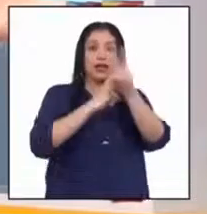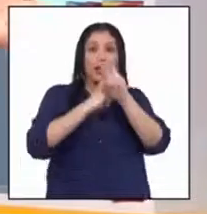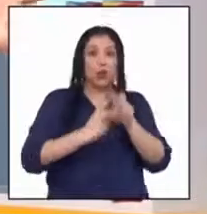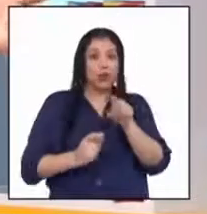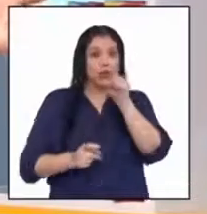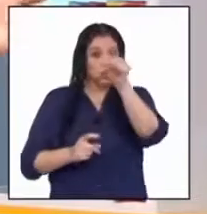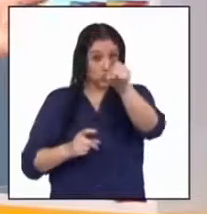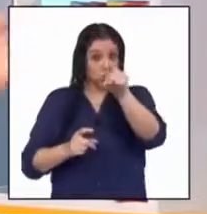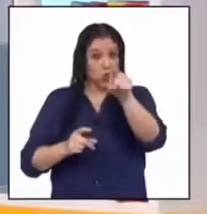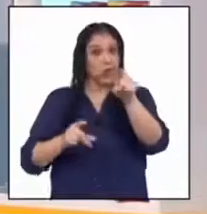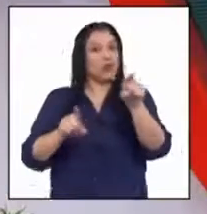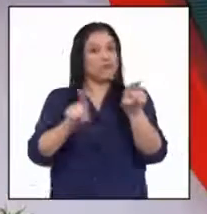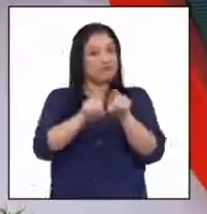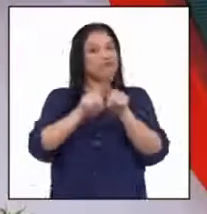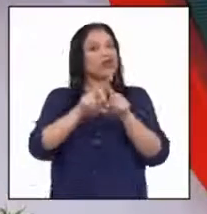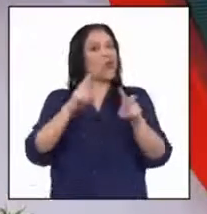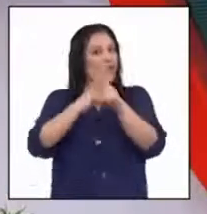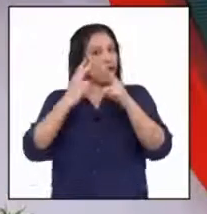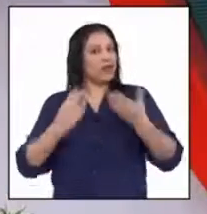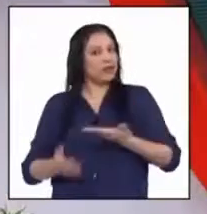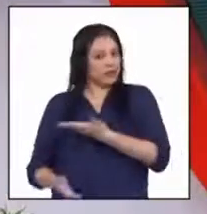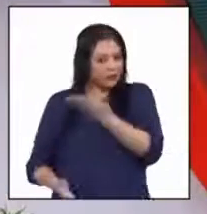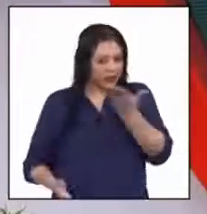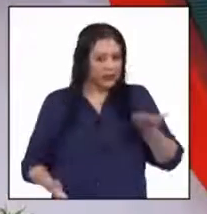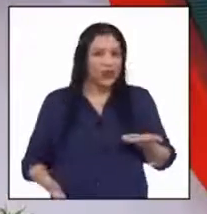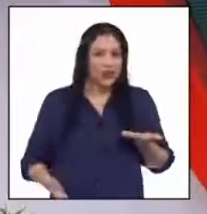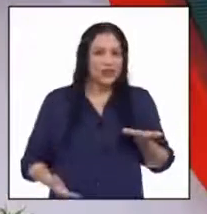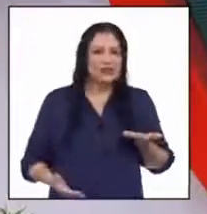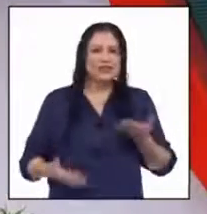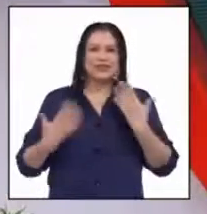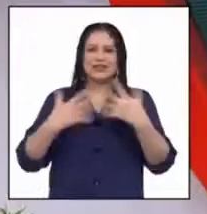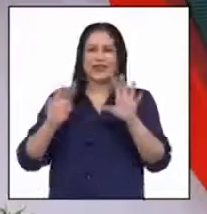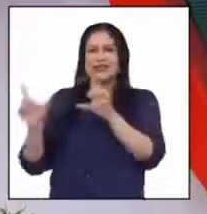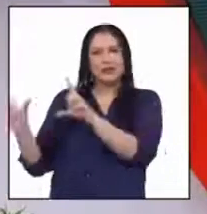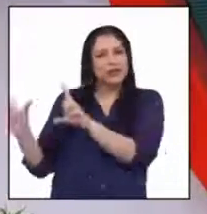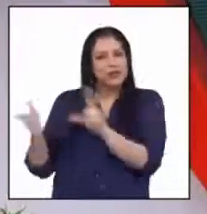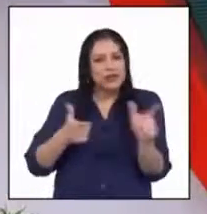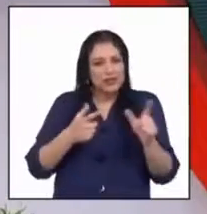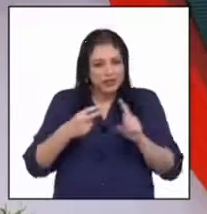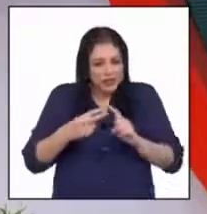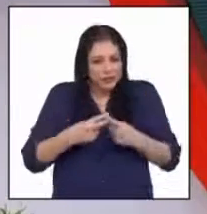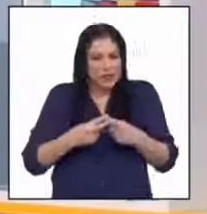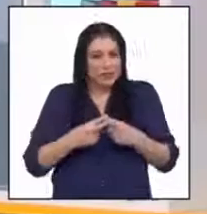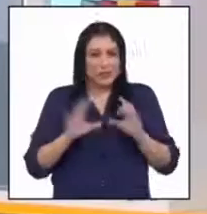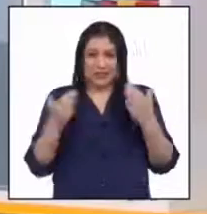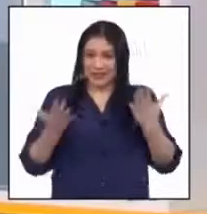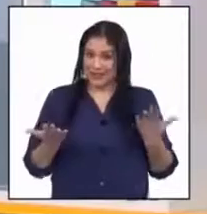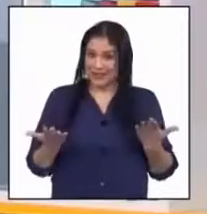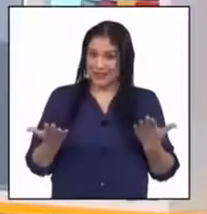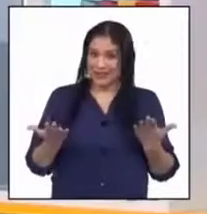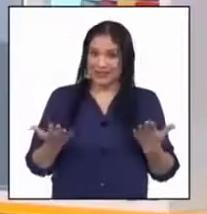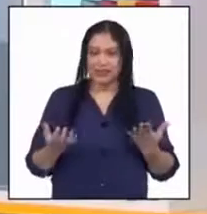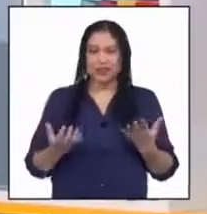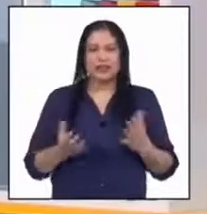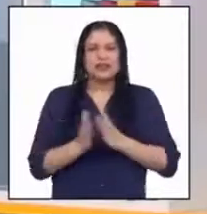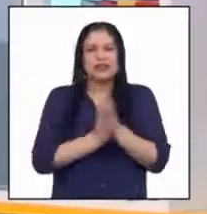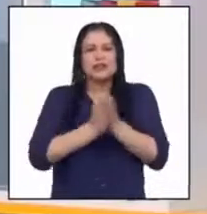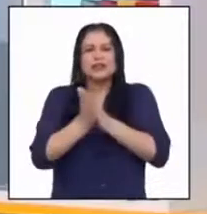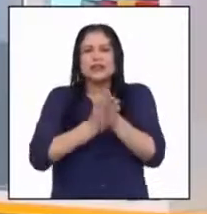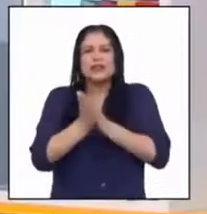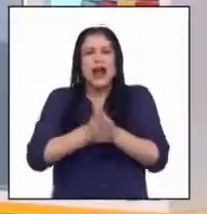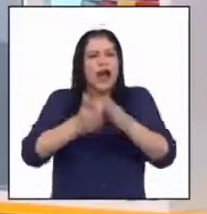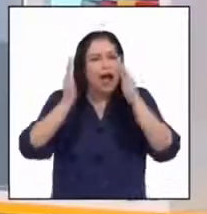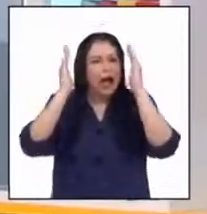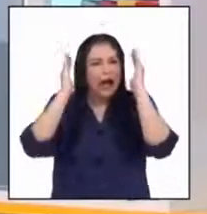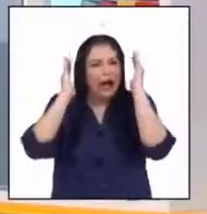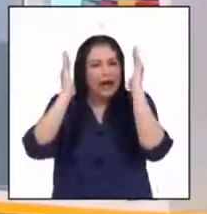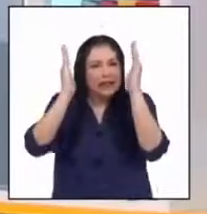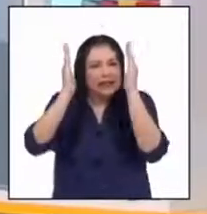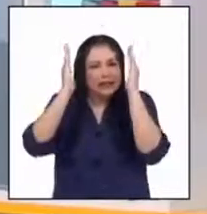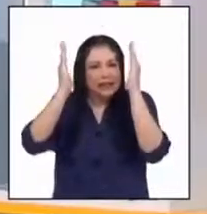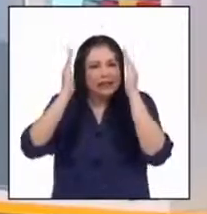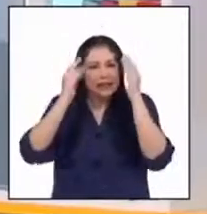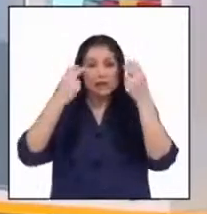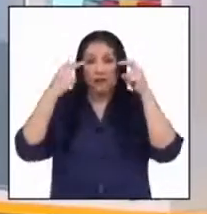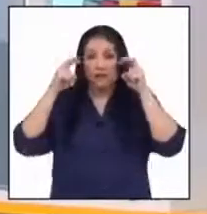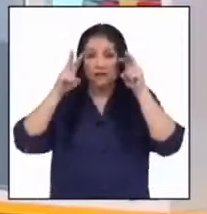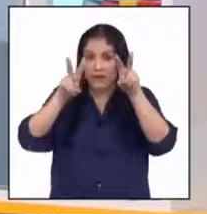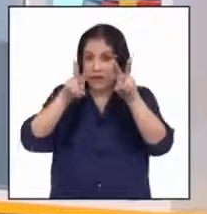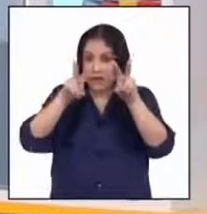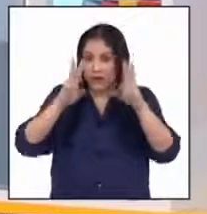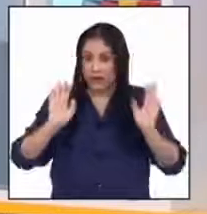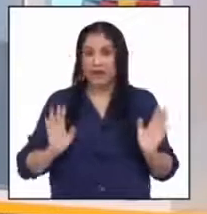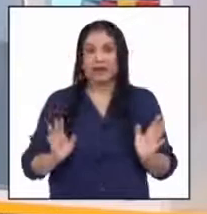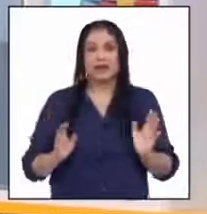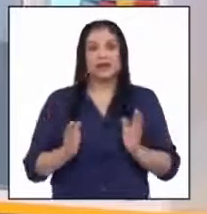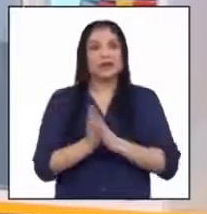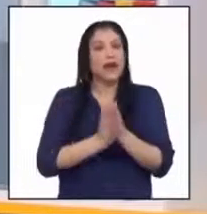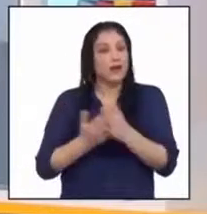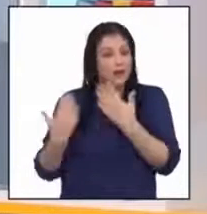Nos cuidamos todos. Ya estamos listas y listos para empezar el programa. Pongamos toda nuestra atención en la pantalla.